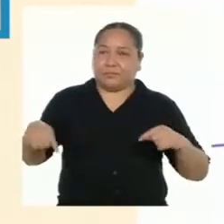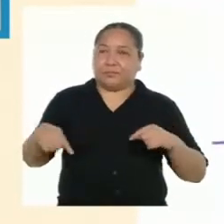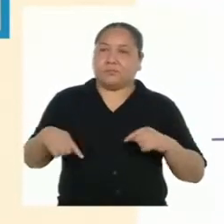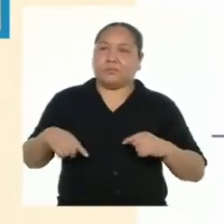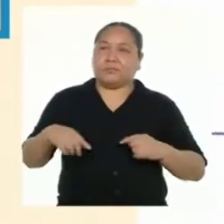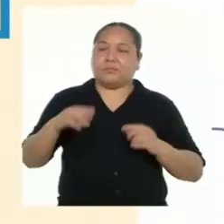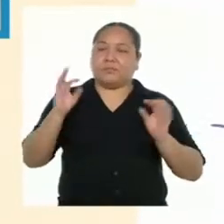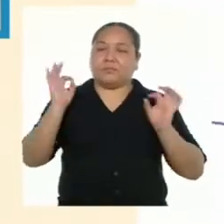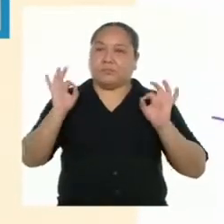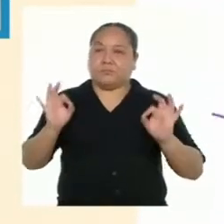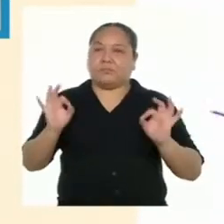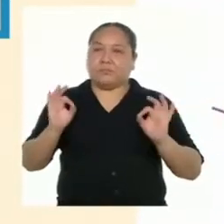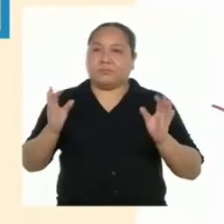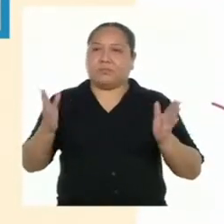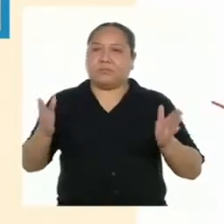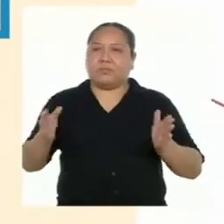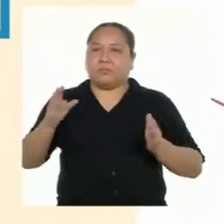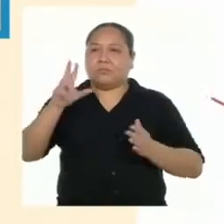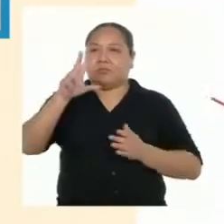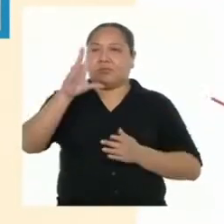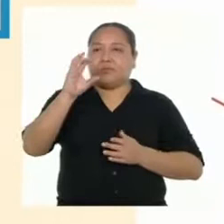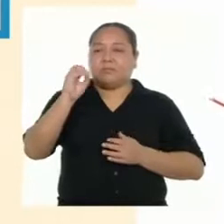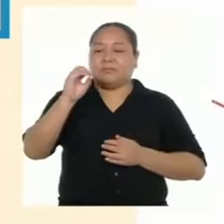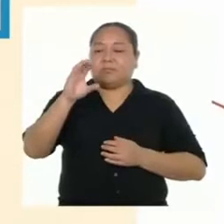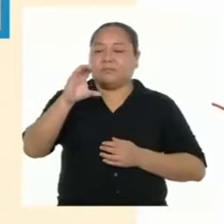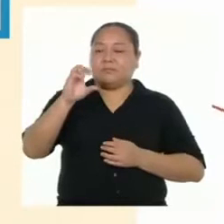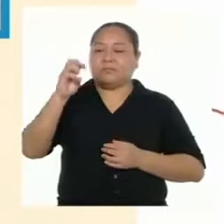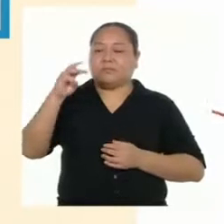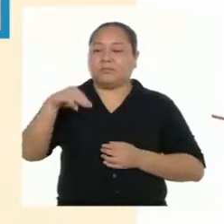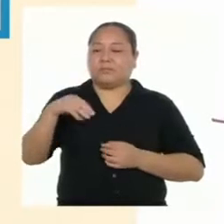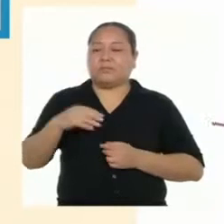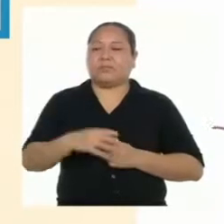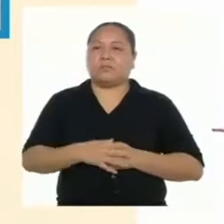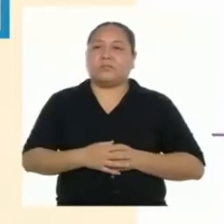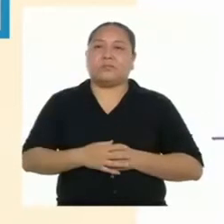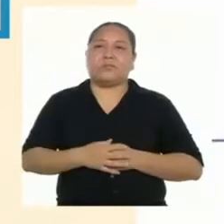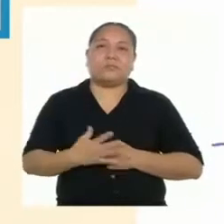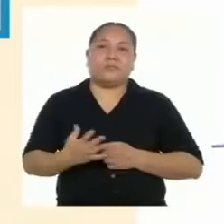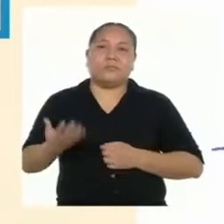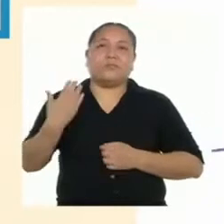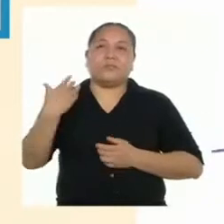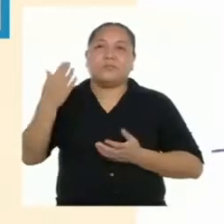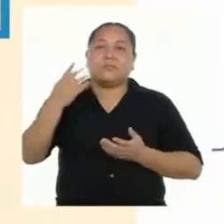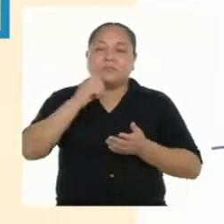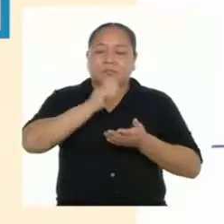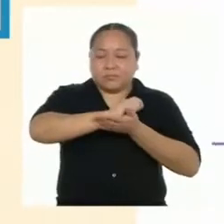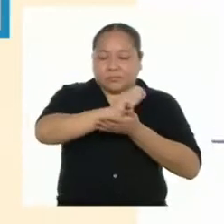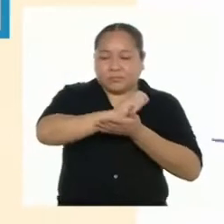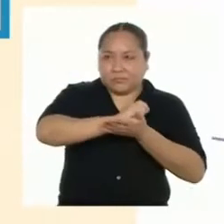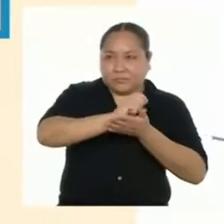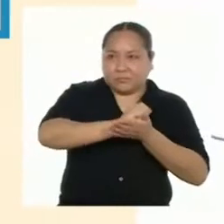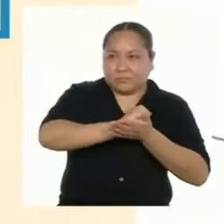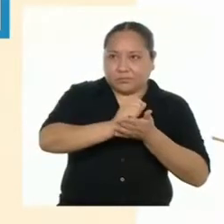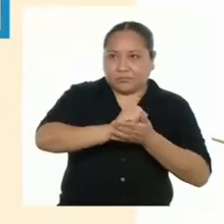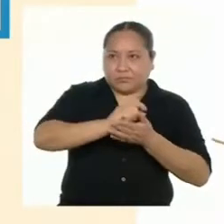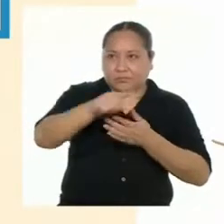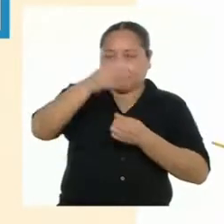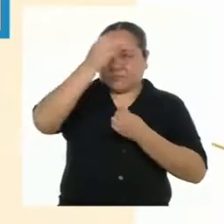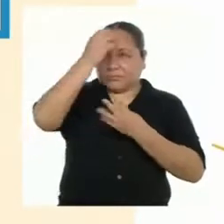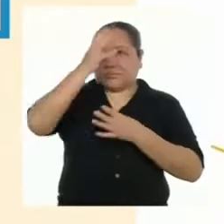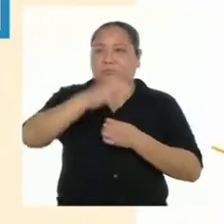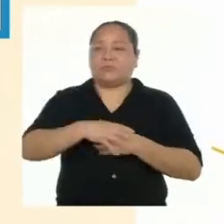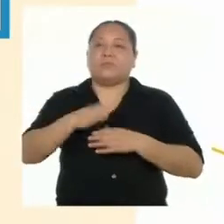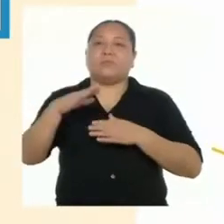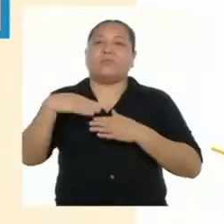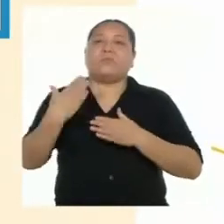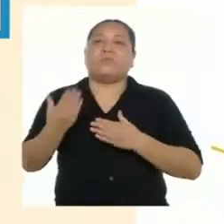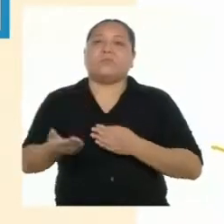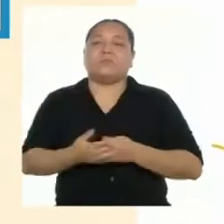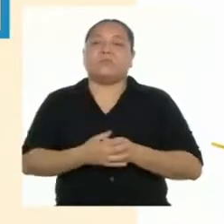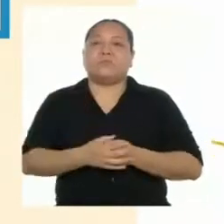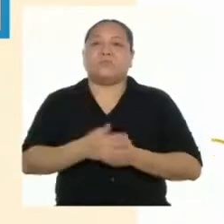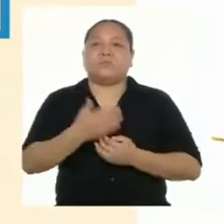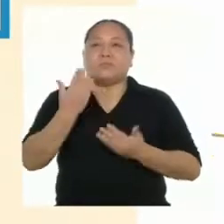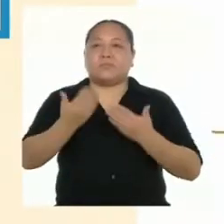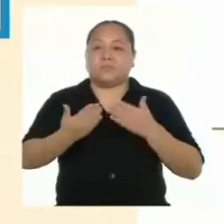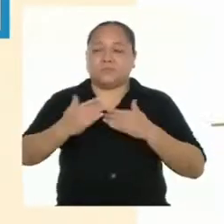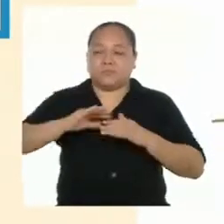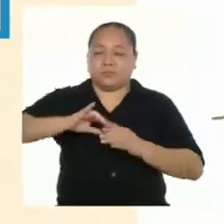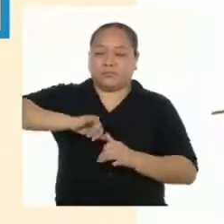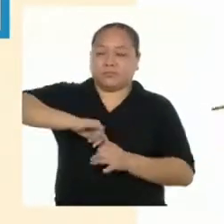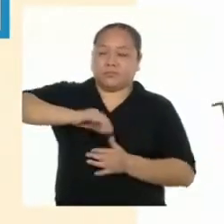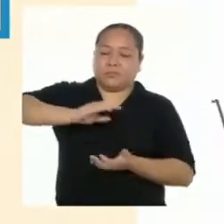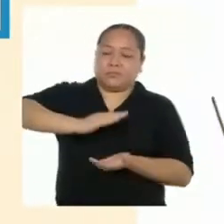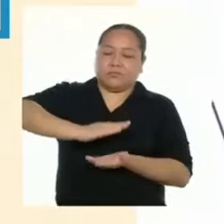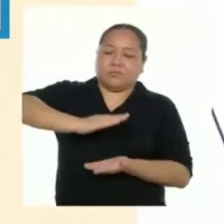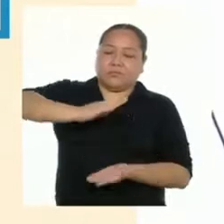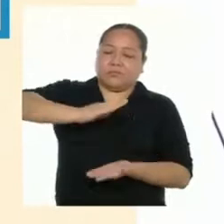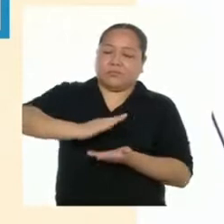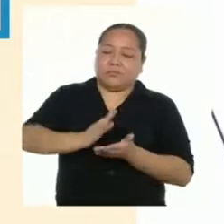mide exactamente 30 centímetros. Así que vamos a anotar ese dato. Después mediríamos el ancho de la